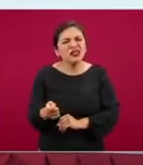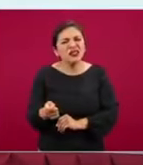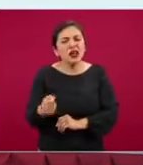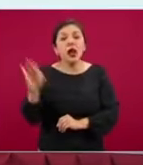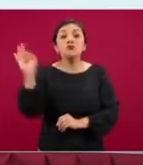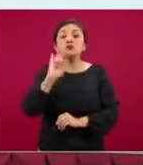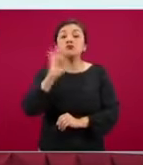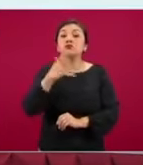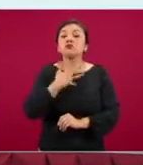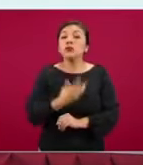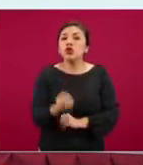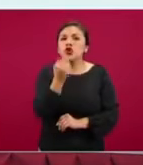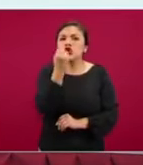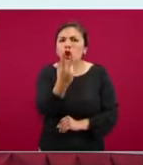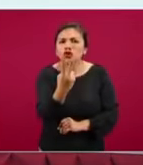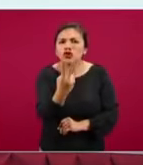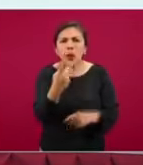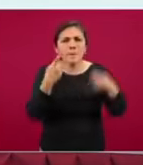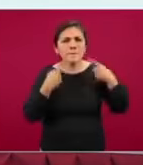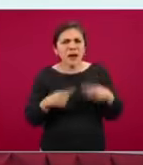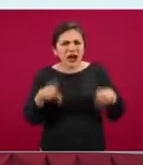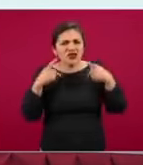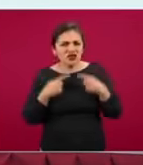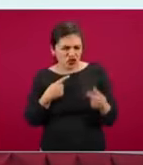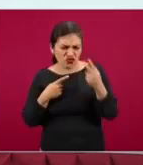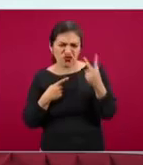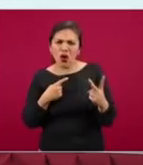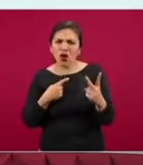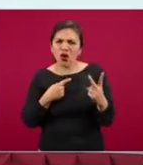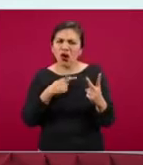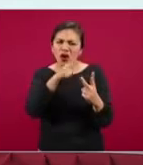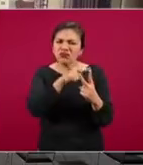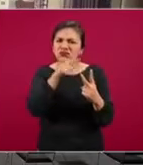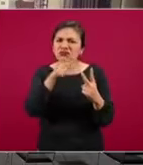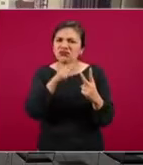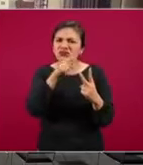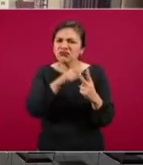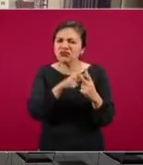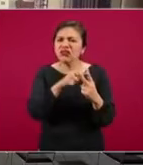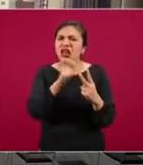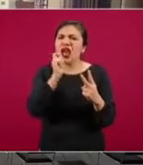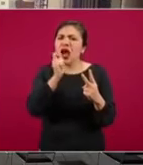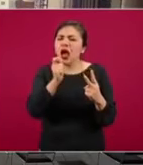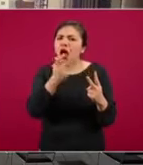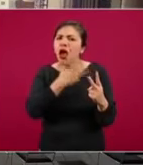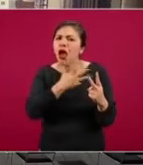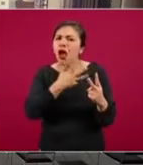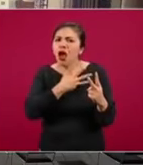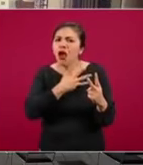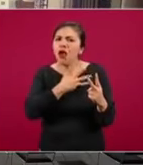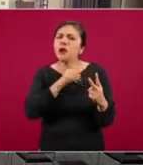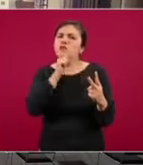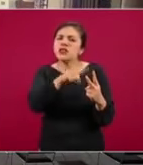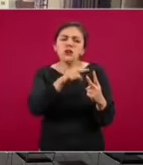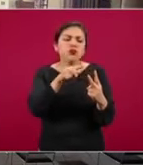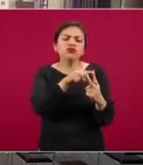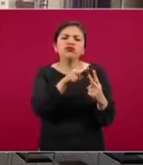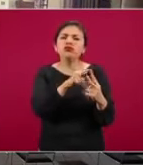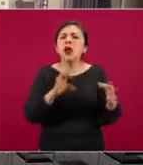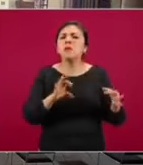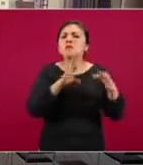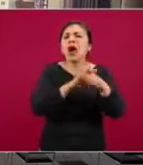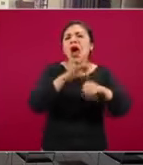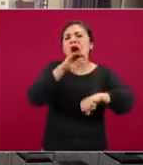hay 2 casos, 2 personas, en el sentido estricto de la palabra, que se relacionan entre